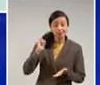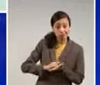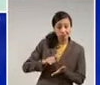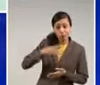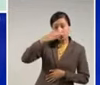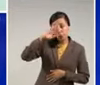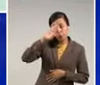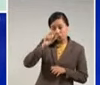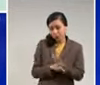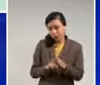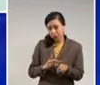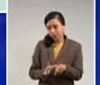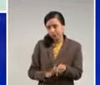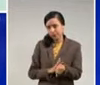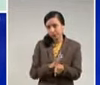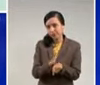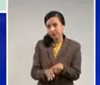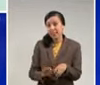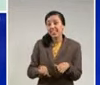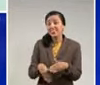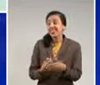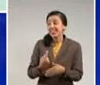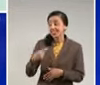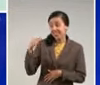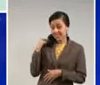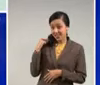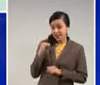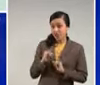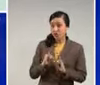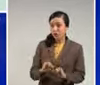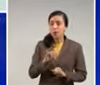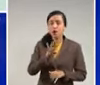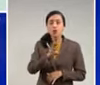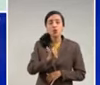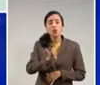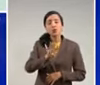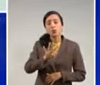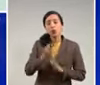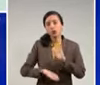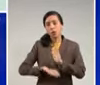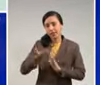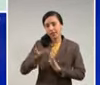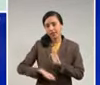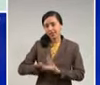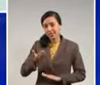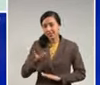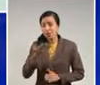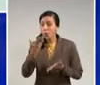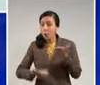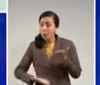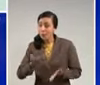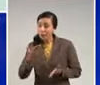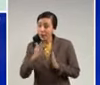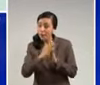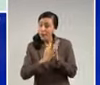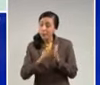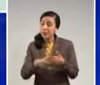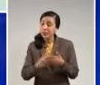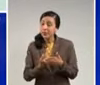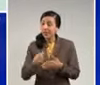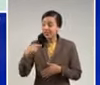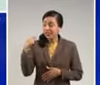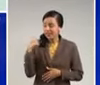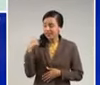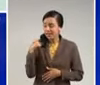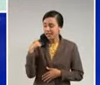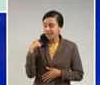específicamente se dieron 94 altas, 15 más que a los que diagnosticados en el día de